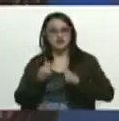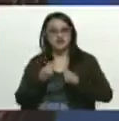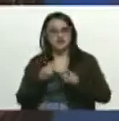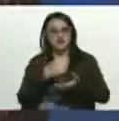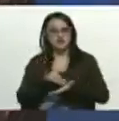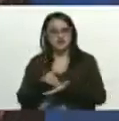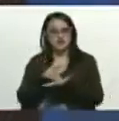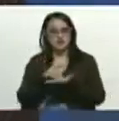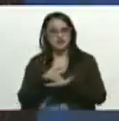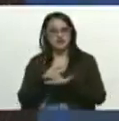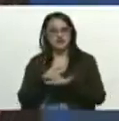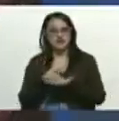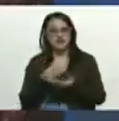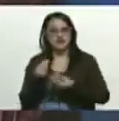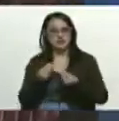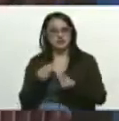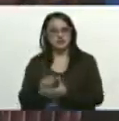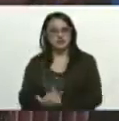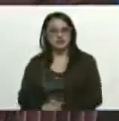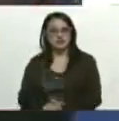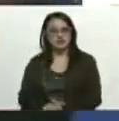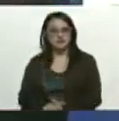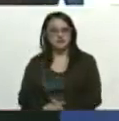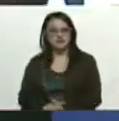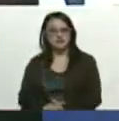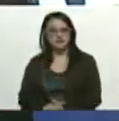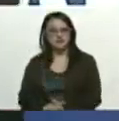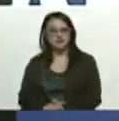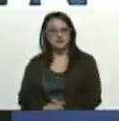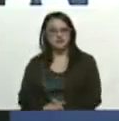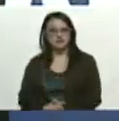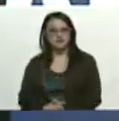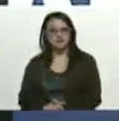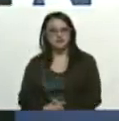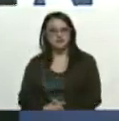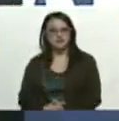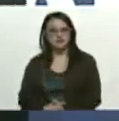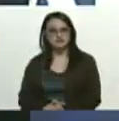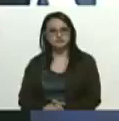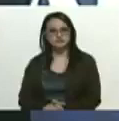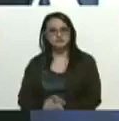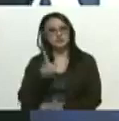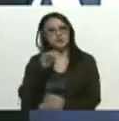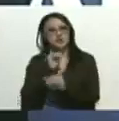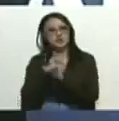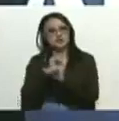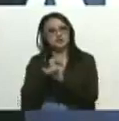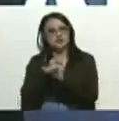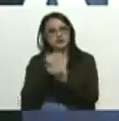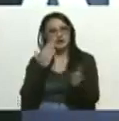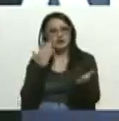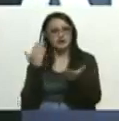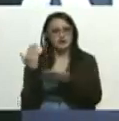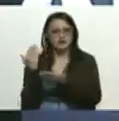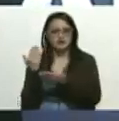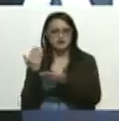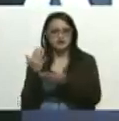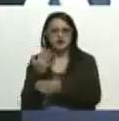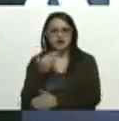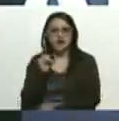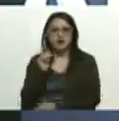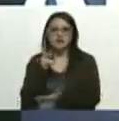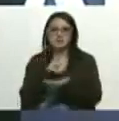digna como se lo merecen. Además también están las redes sociales, donde por supuesto existe